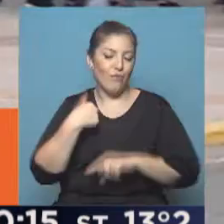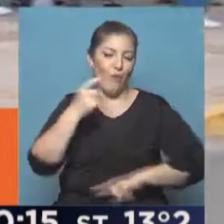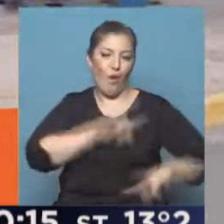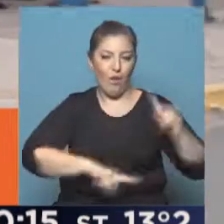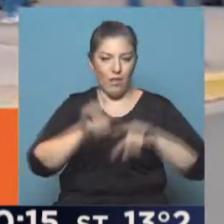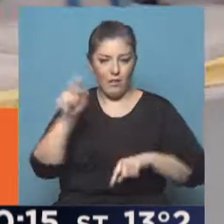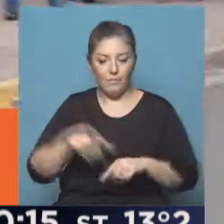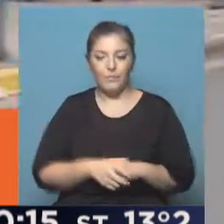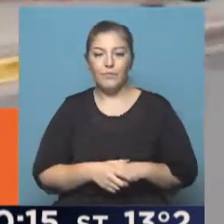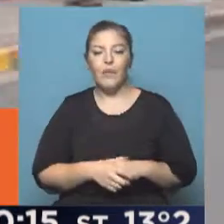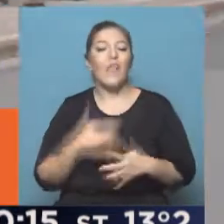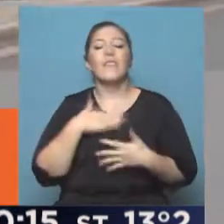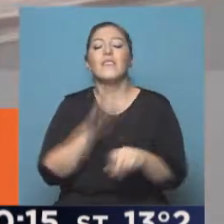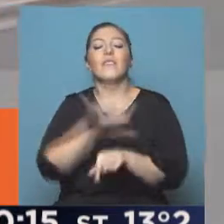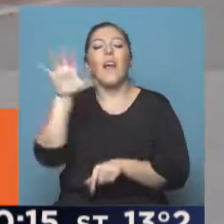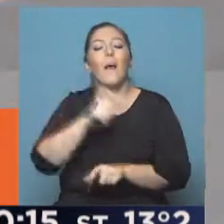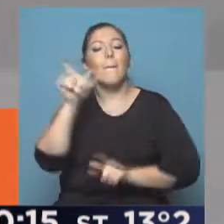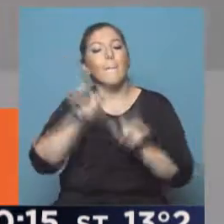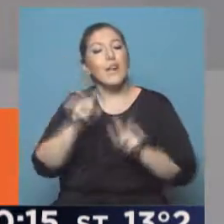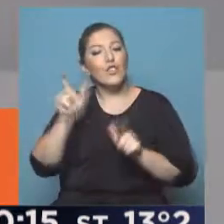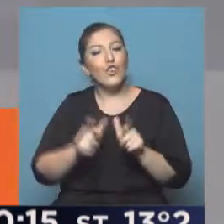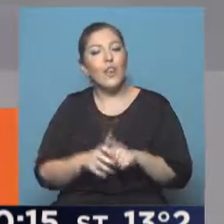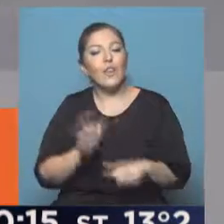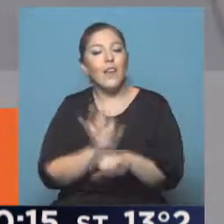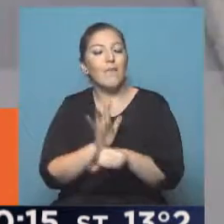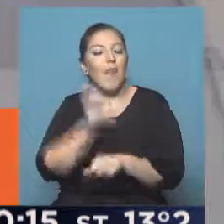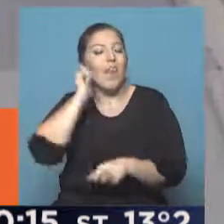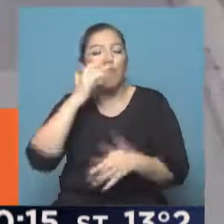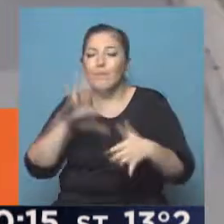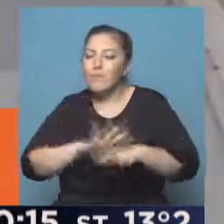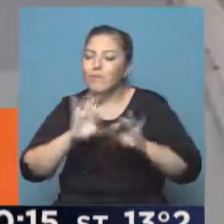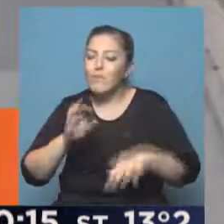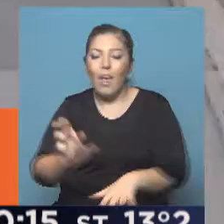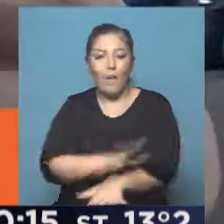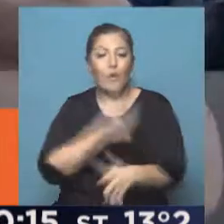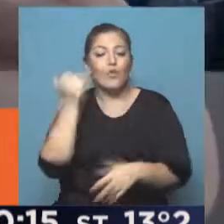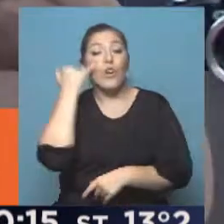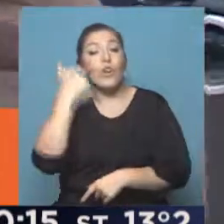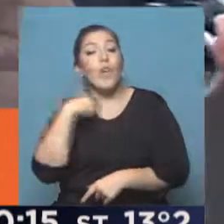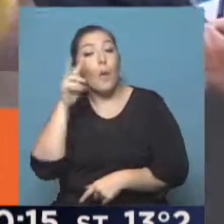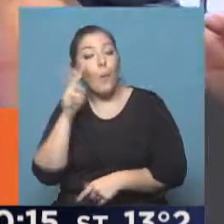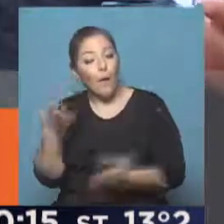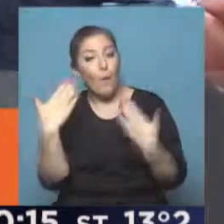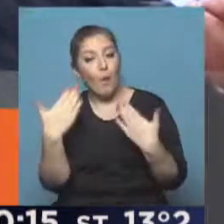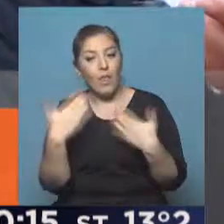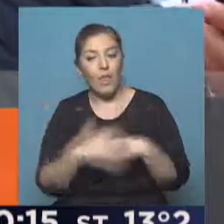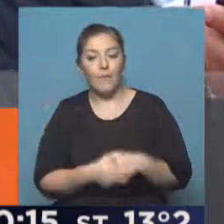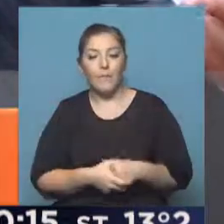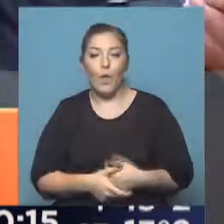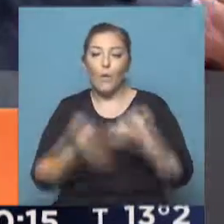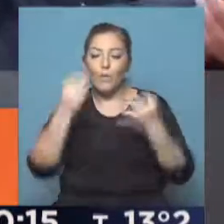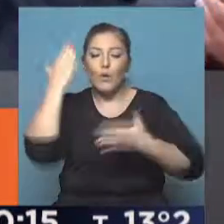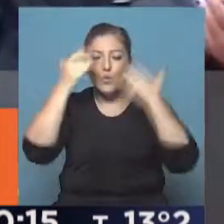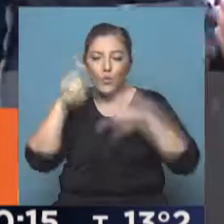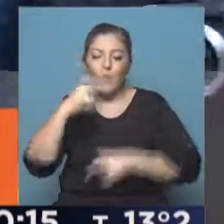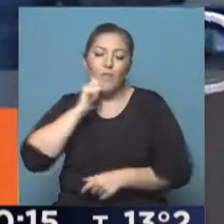No, coordinadora usted. ¿Qué se siente traer a las personas que están en la plenitud de su edad? Mucha emoción y ver que se puede cumplir un sueño